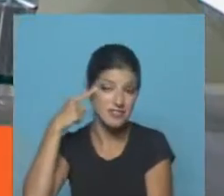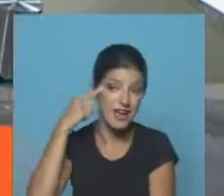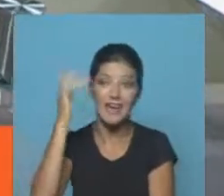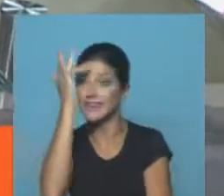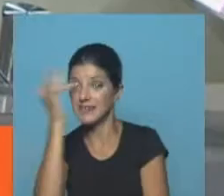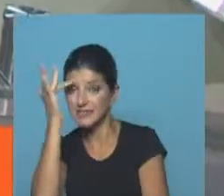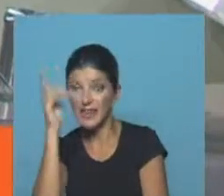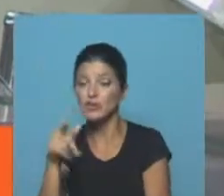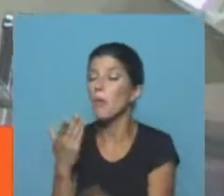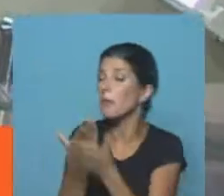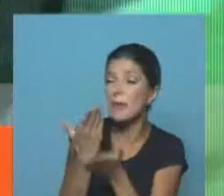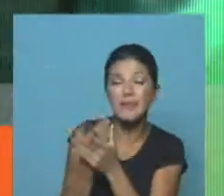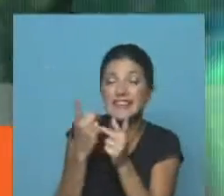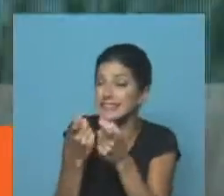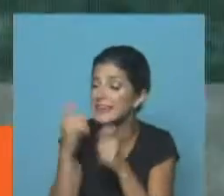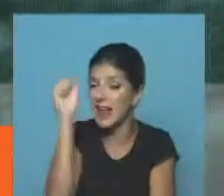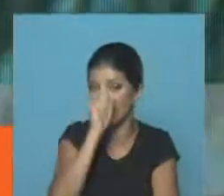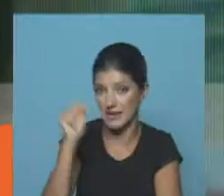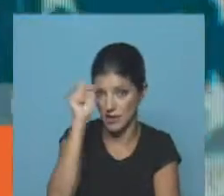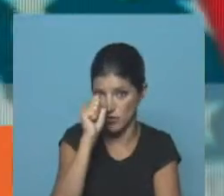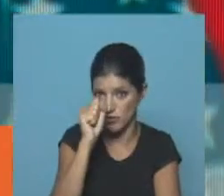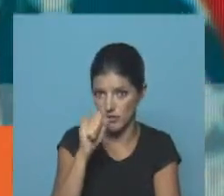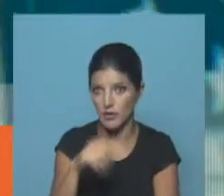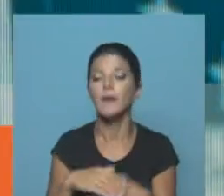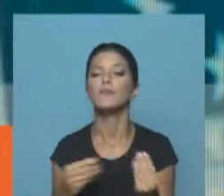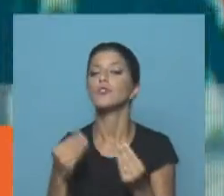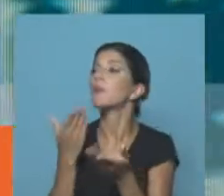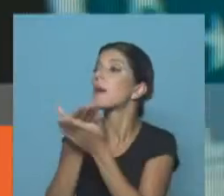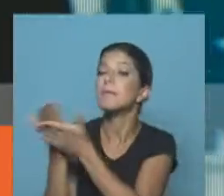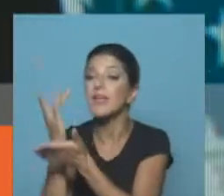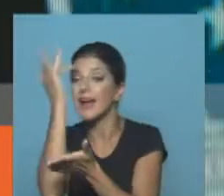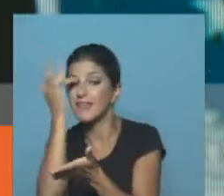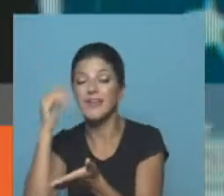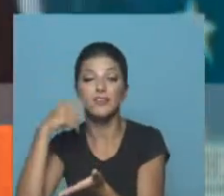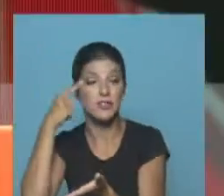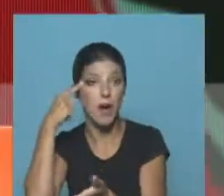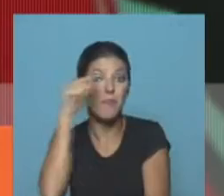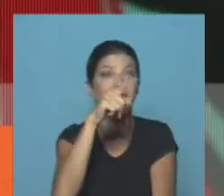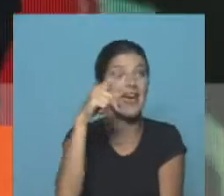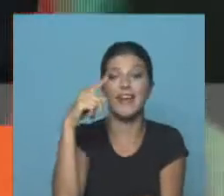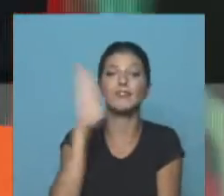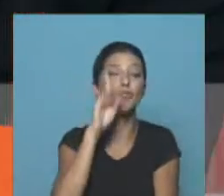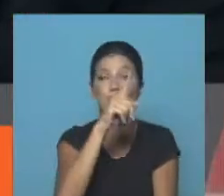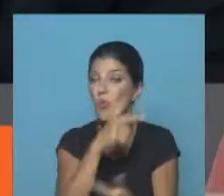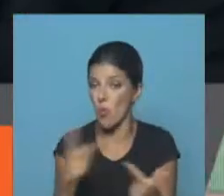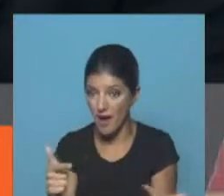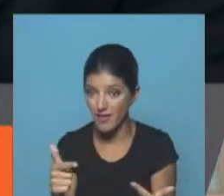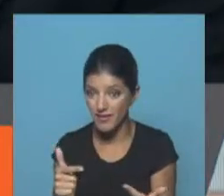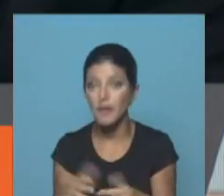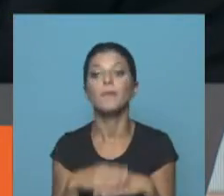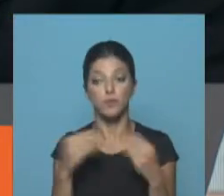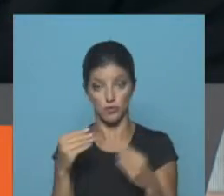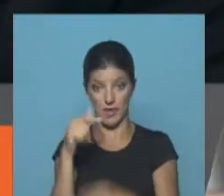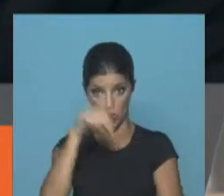por miles. Claro. ¿Y por qué se va a China, a la India a pedir ingenieros? Porque no los hay en Estados Unidos. Entonces esta pobre gente, la cual votó por